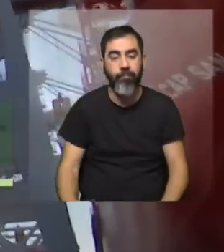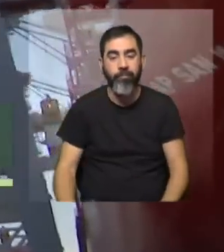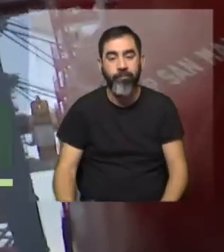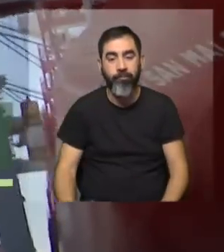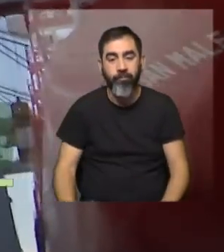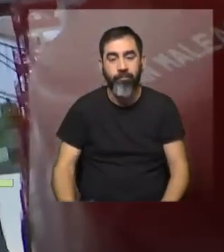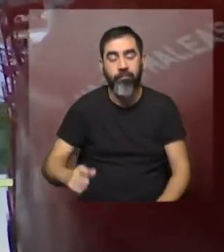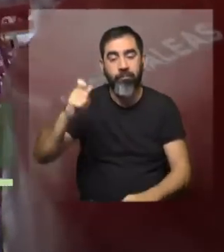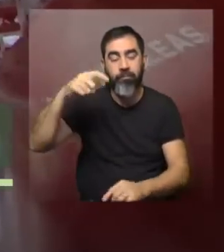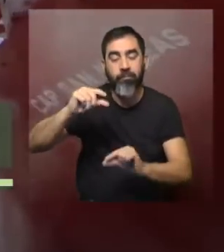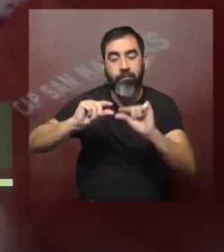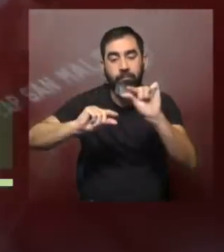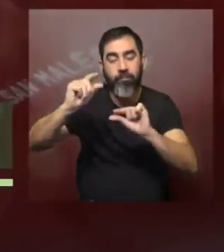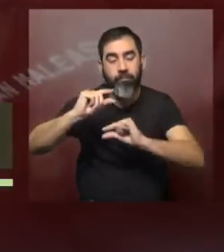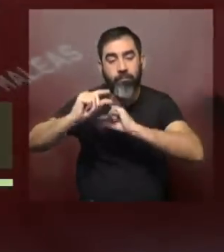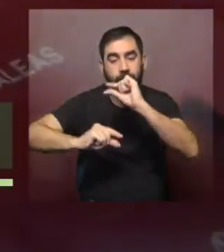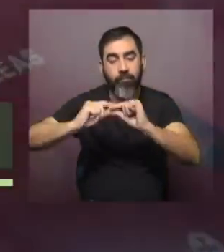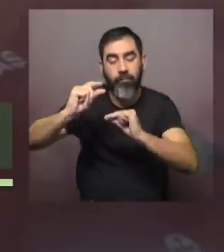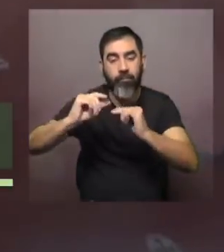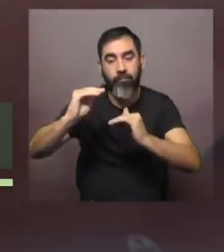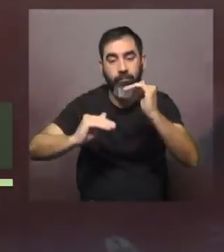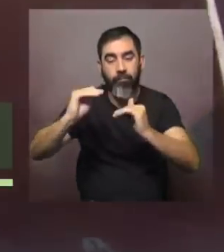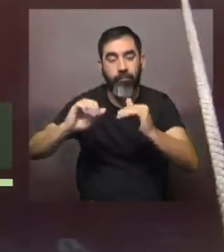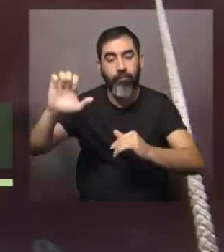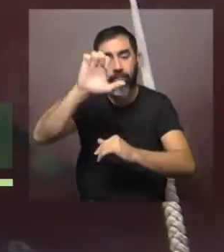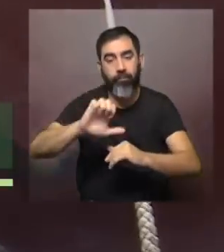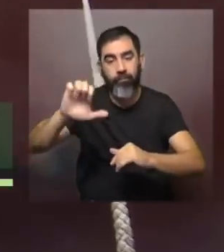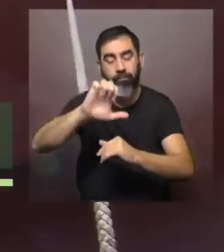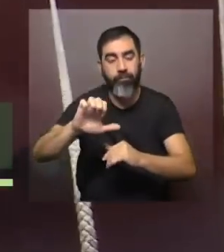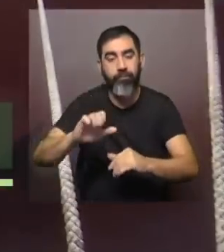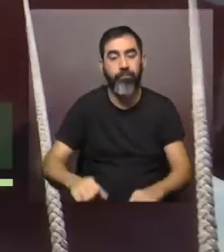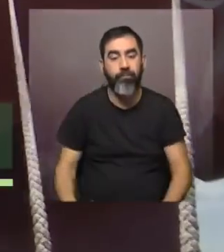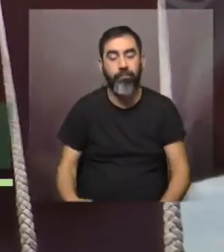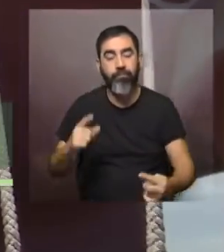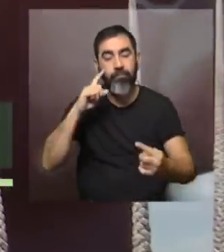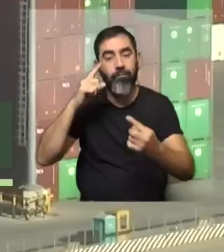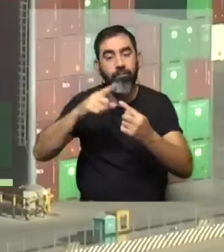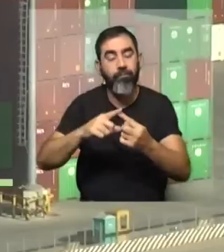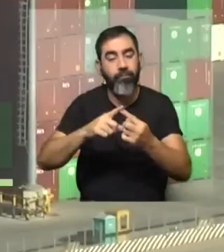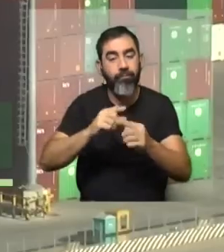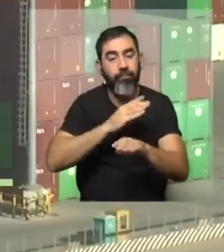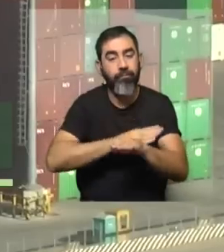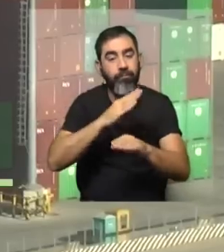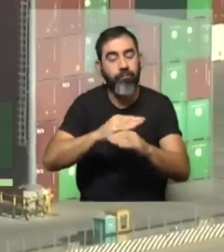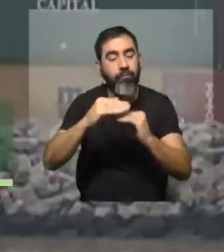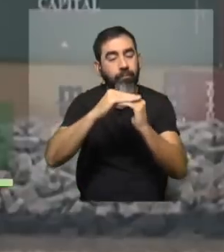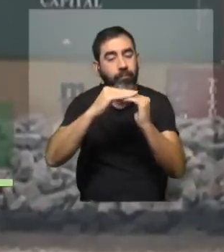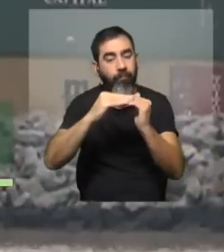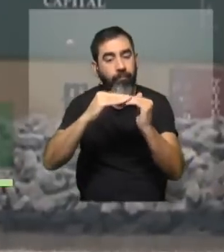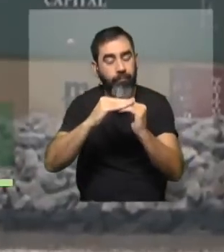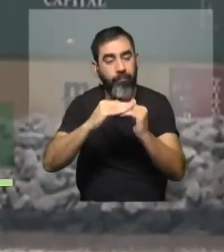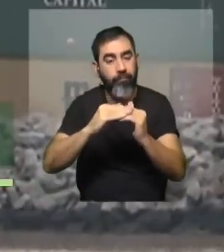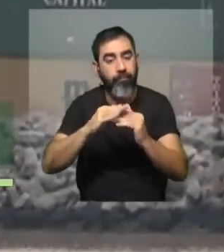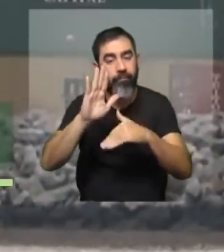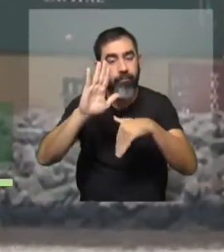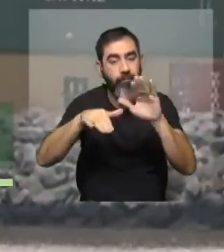se marca en un plan de corrección gradual de los equilibrios necesarios para la empresa la decisión busca que el impacto de la medida sea el mínimo posible con